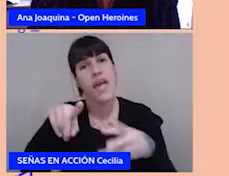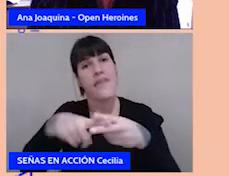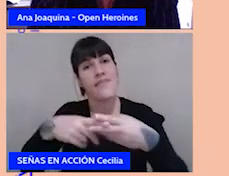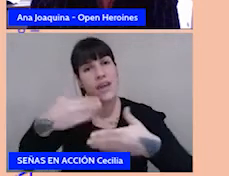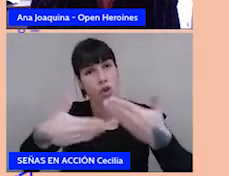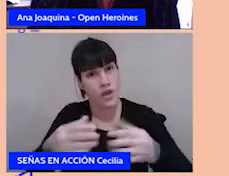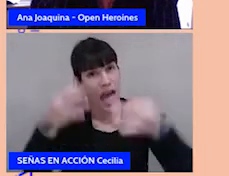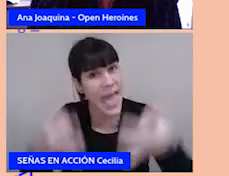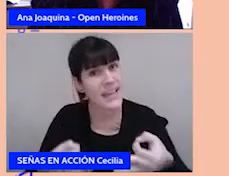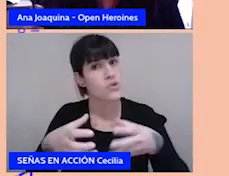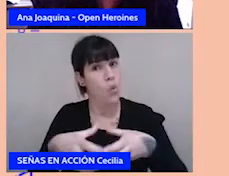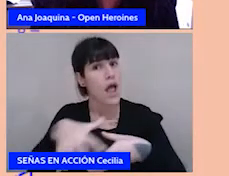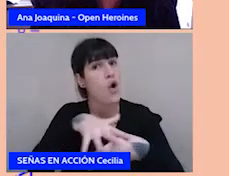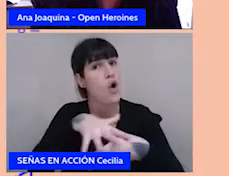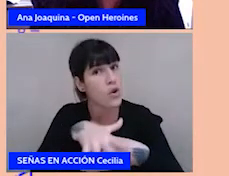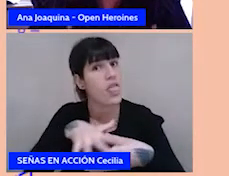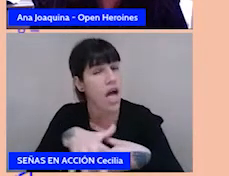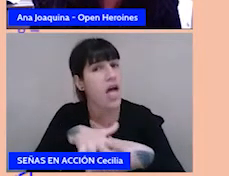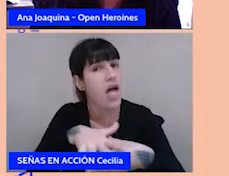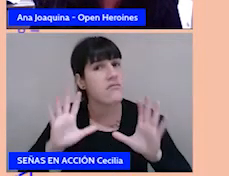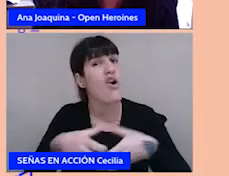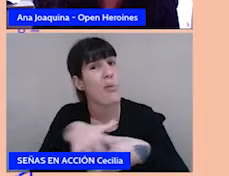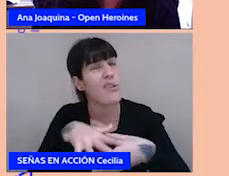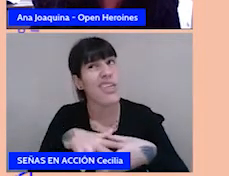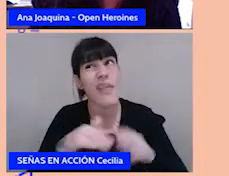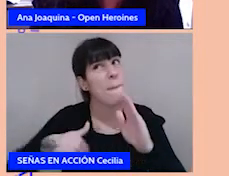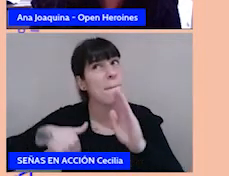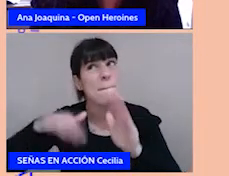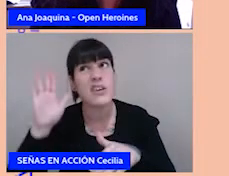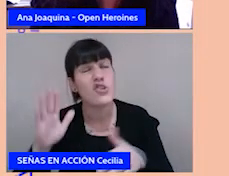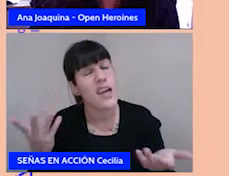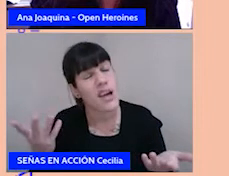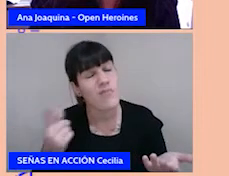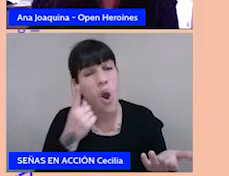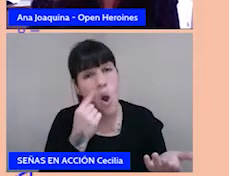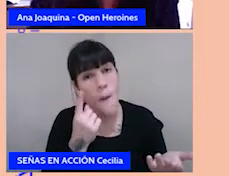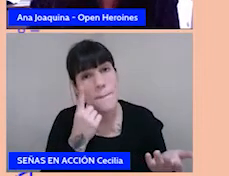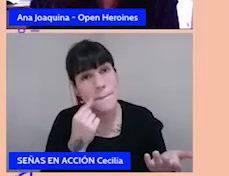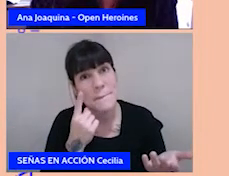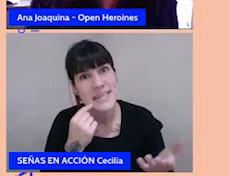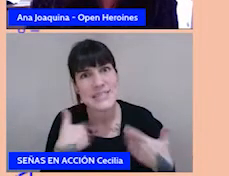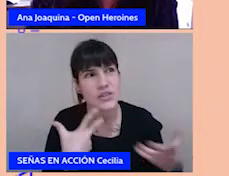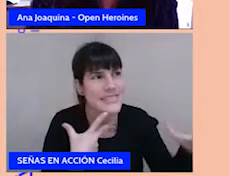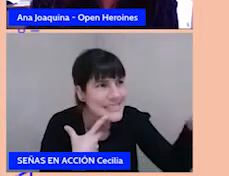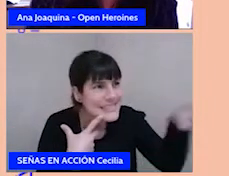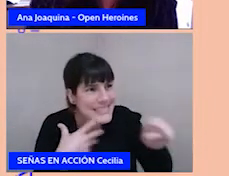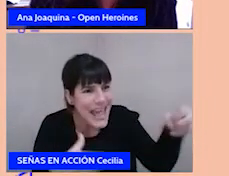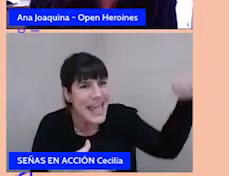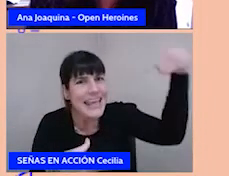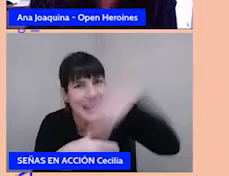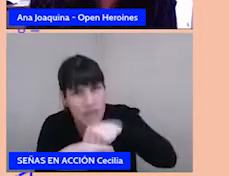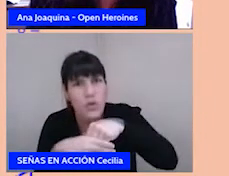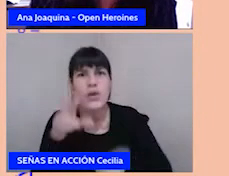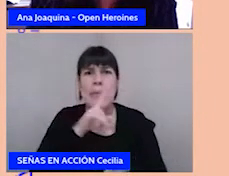básicamente, pues conformada por hombres, que presenta muchos retos para la inclusión de mujeres, ¿no? Y Open Heroines